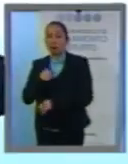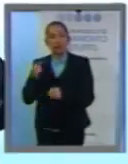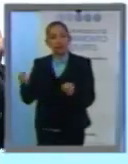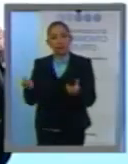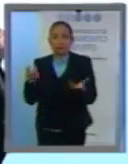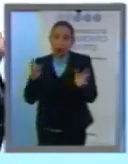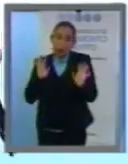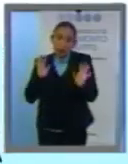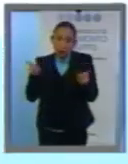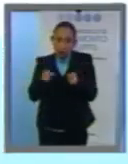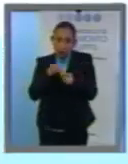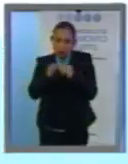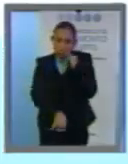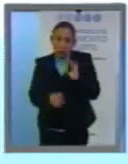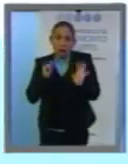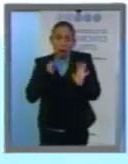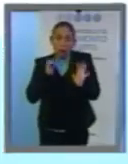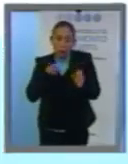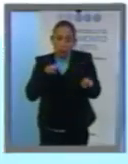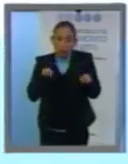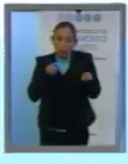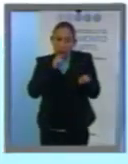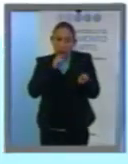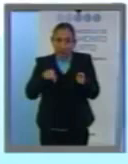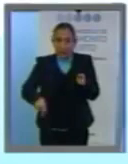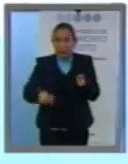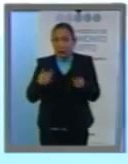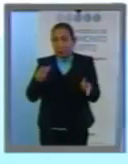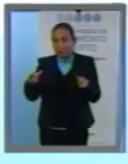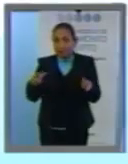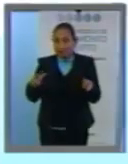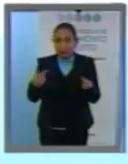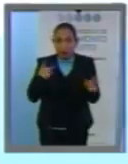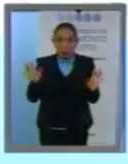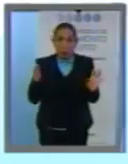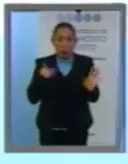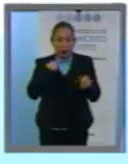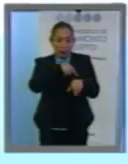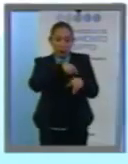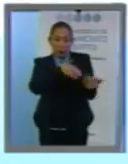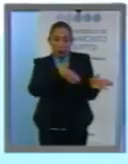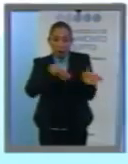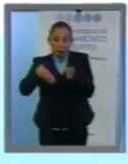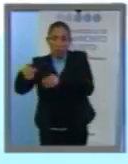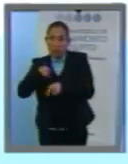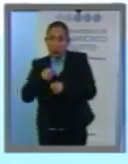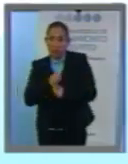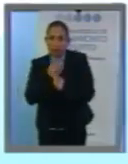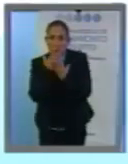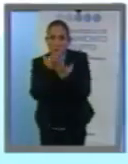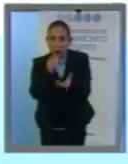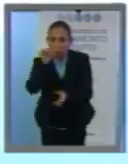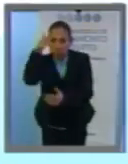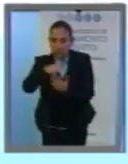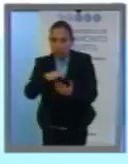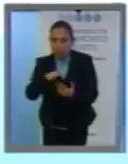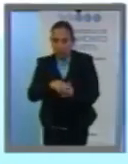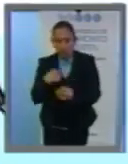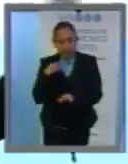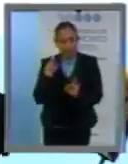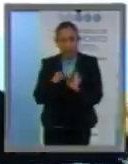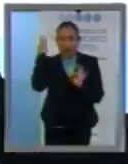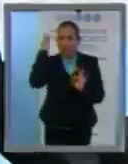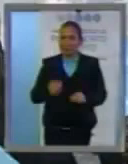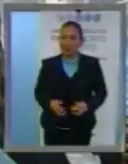mis conclusiones. Yo, como organizadora también de este evento, pues cumplo los plazos para poder empezar la siguiente mesa en todos los